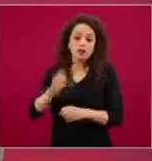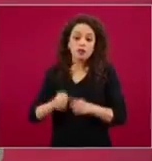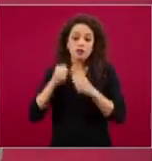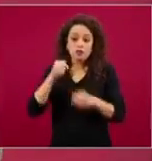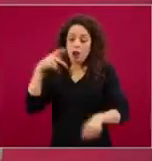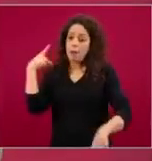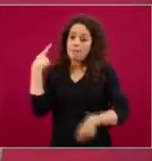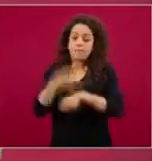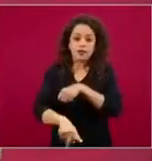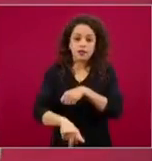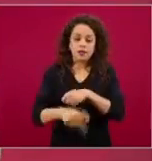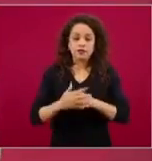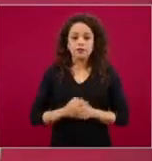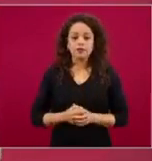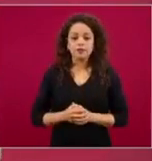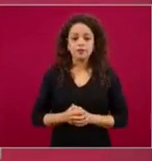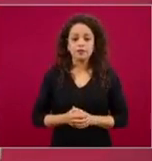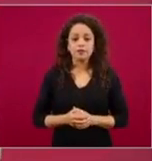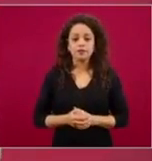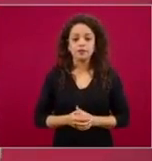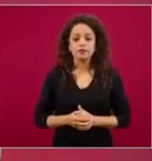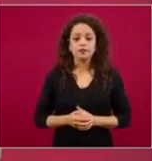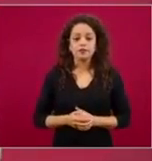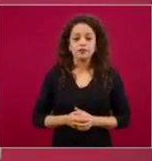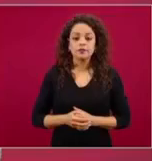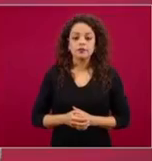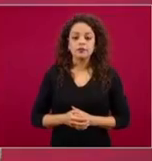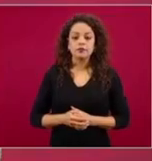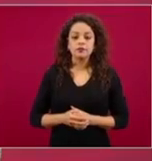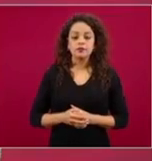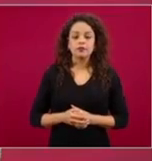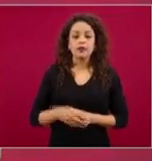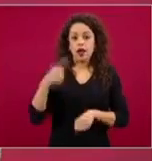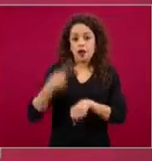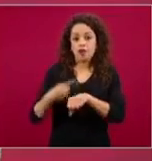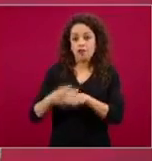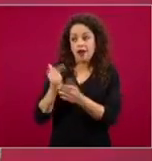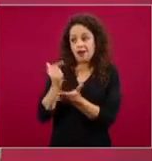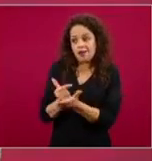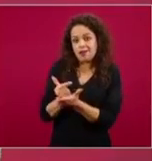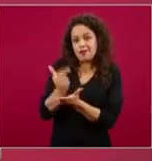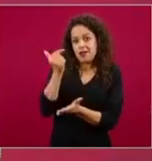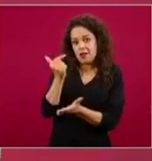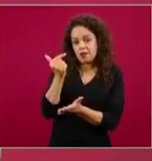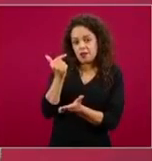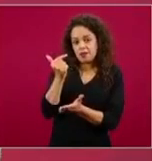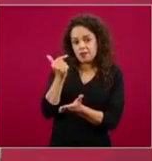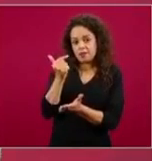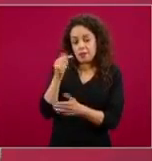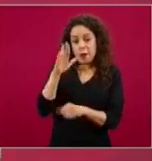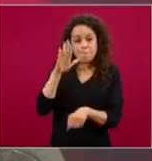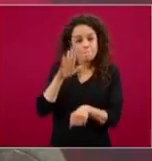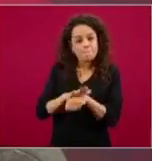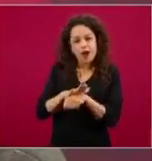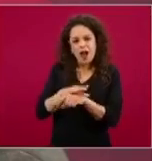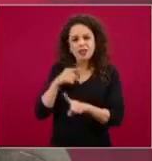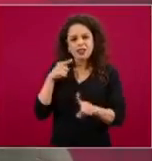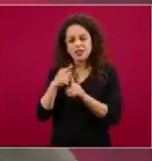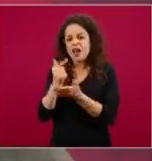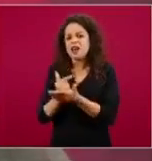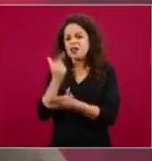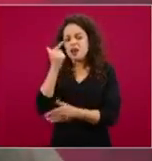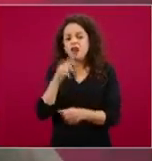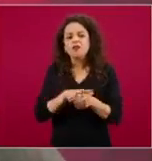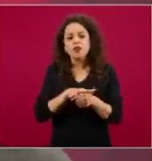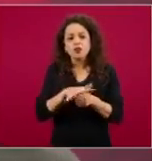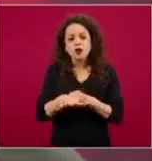riesgo, peligro de complicarse. Y la complicación principal de COVID-19 es